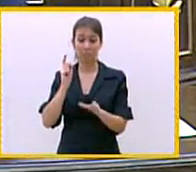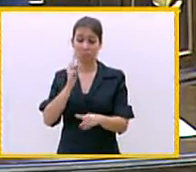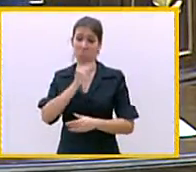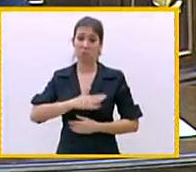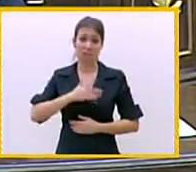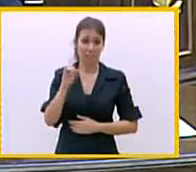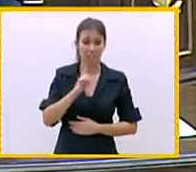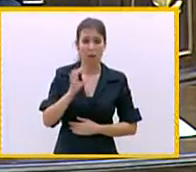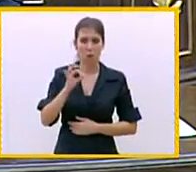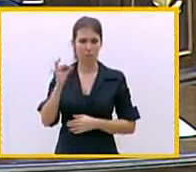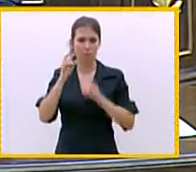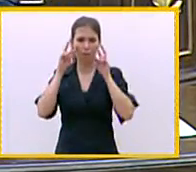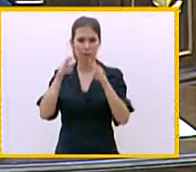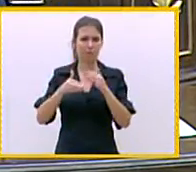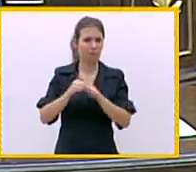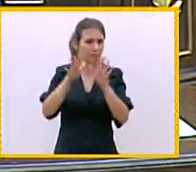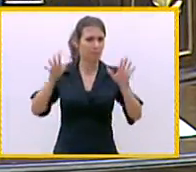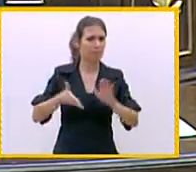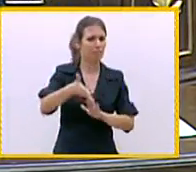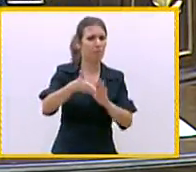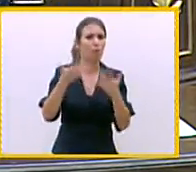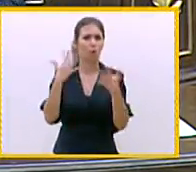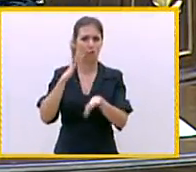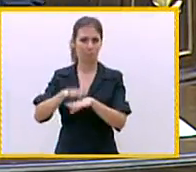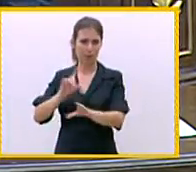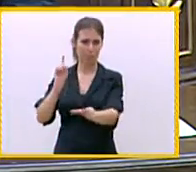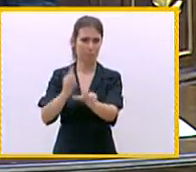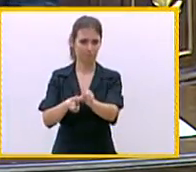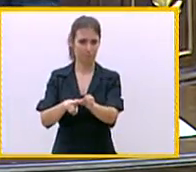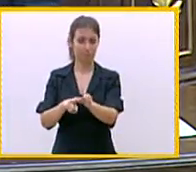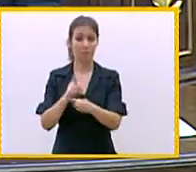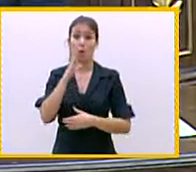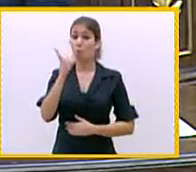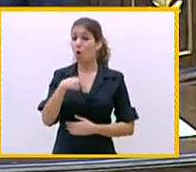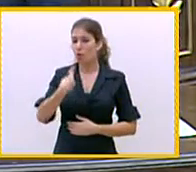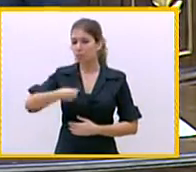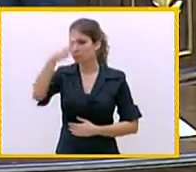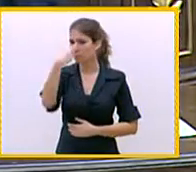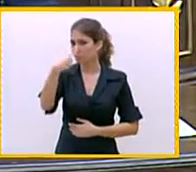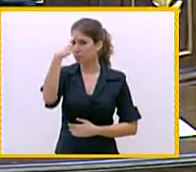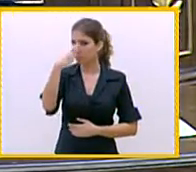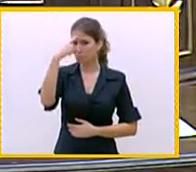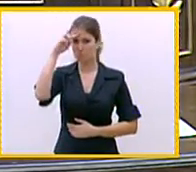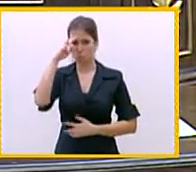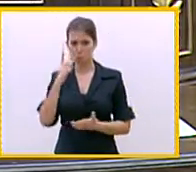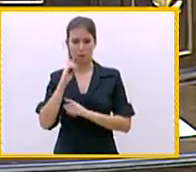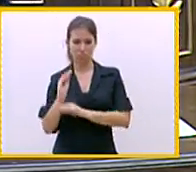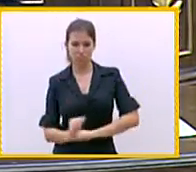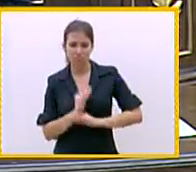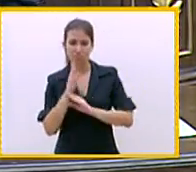horizonte claro de ese bienestar. De ahí nuestra constante preocupación por velar por la cohesión